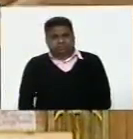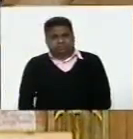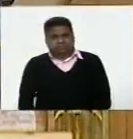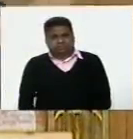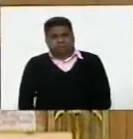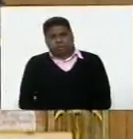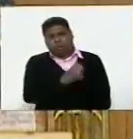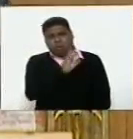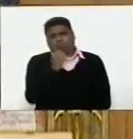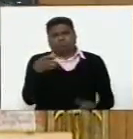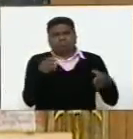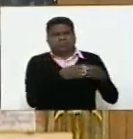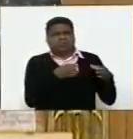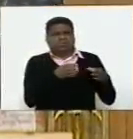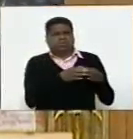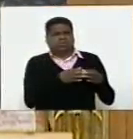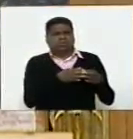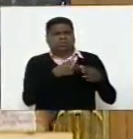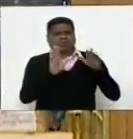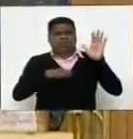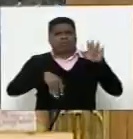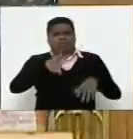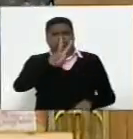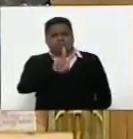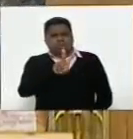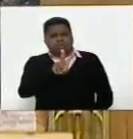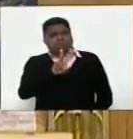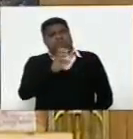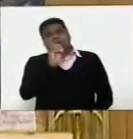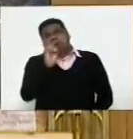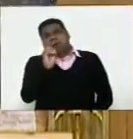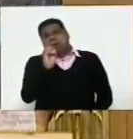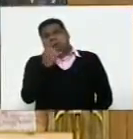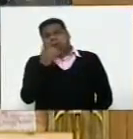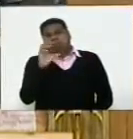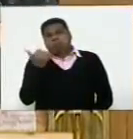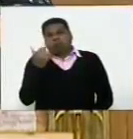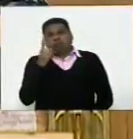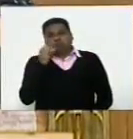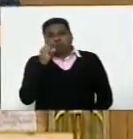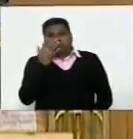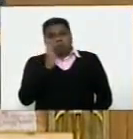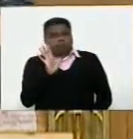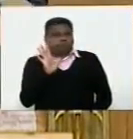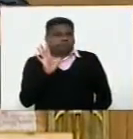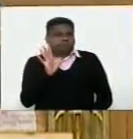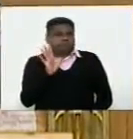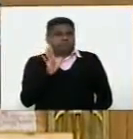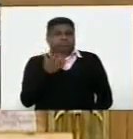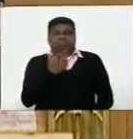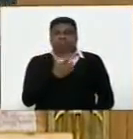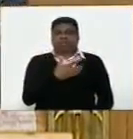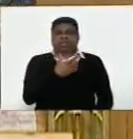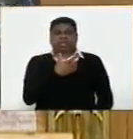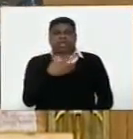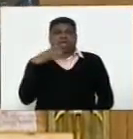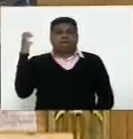del grupo este de los 12 o los señores y las señoras europeas y